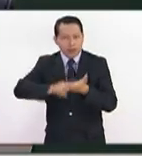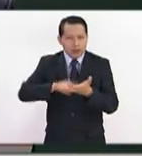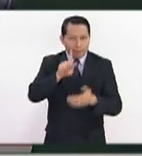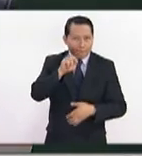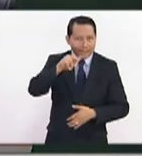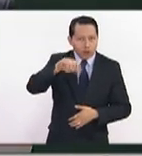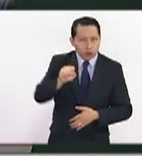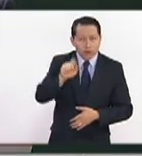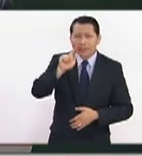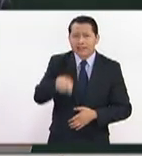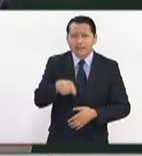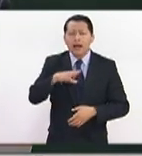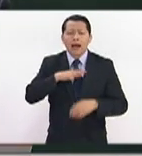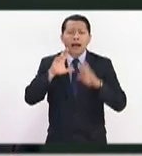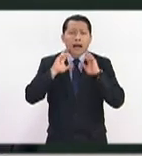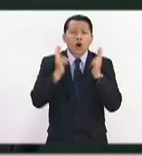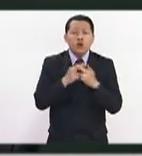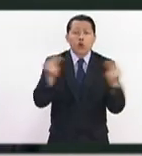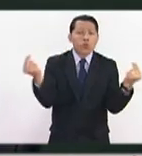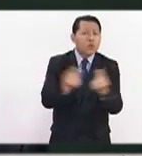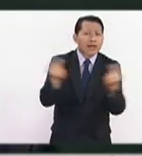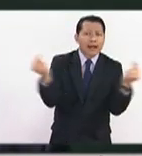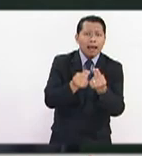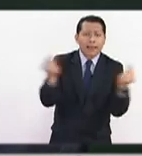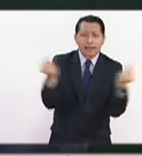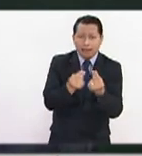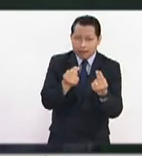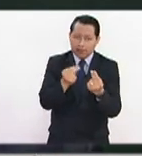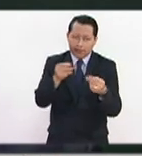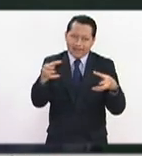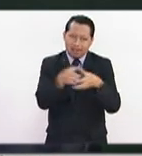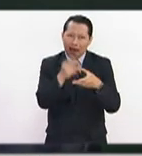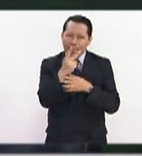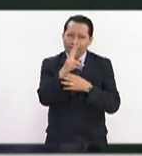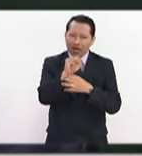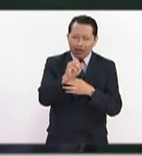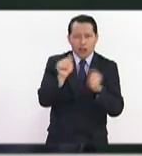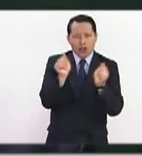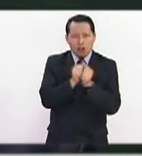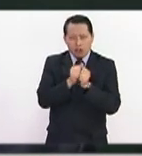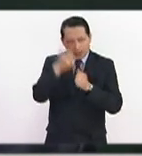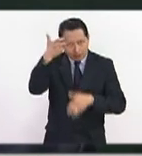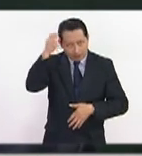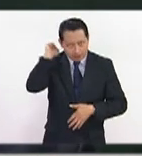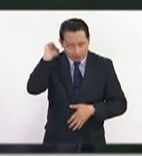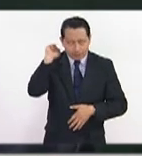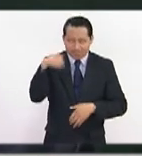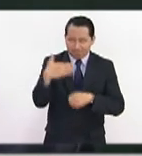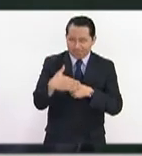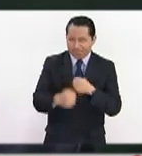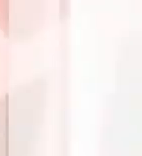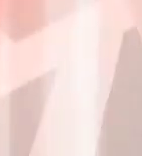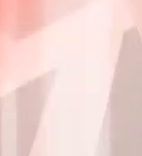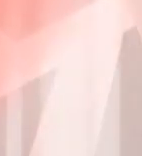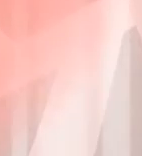Este anuncio se da luego de una reunión urgente de la dirigencia del PRI con los aspirantes a la candidatura presidencial.